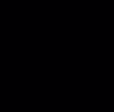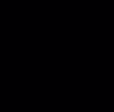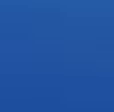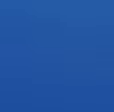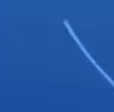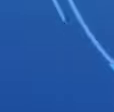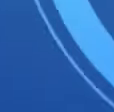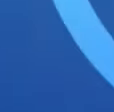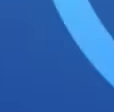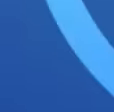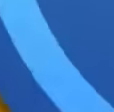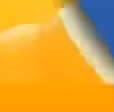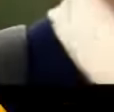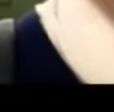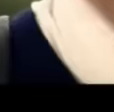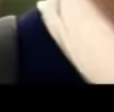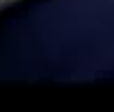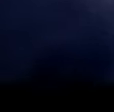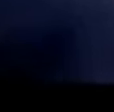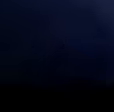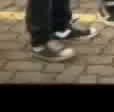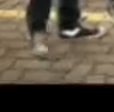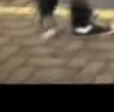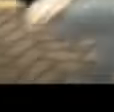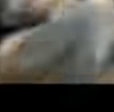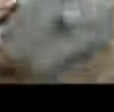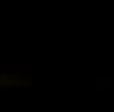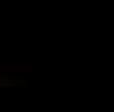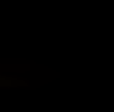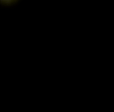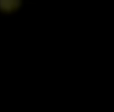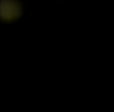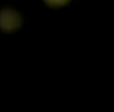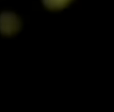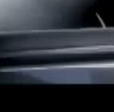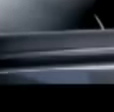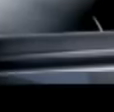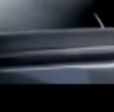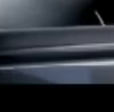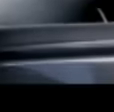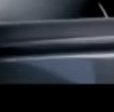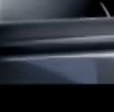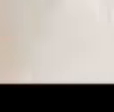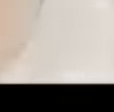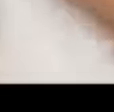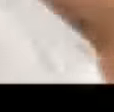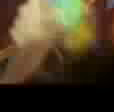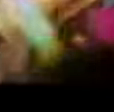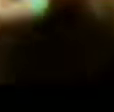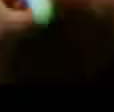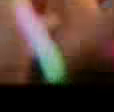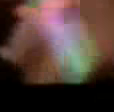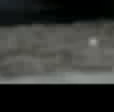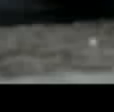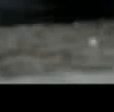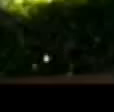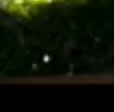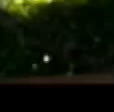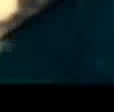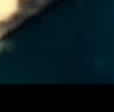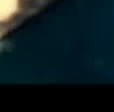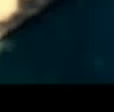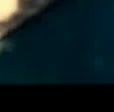ah seis jóvenes totalmente distintos todos como un mismo